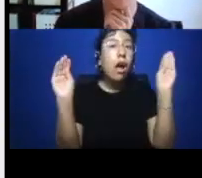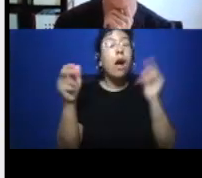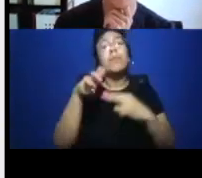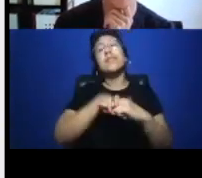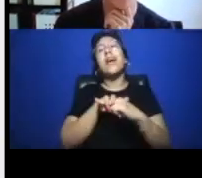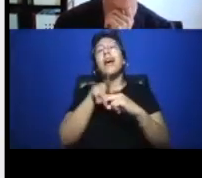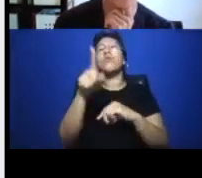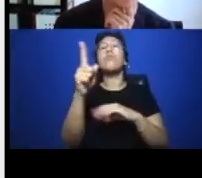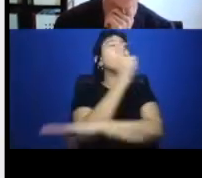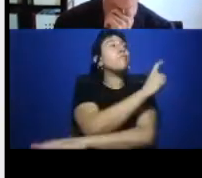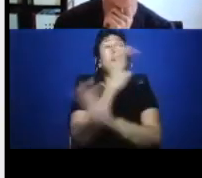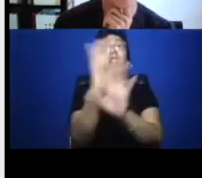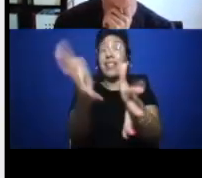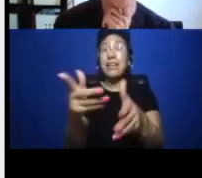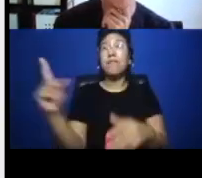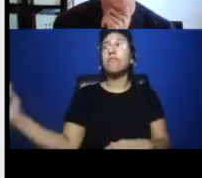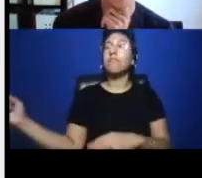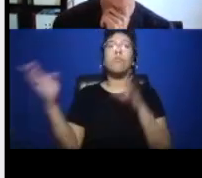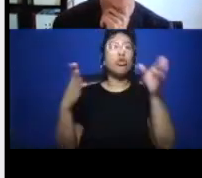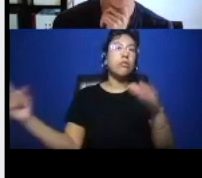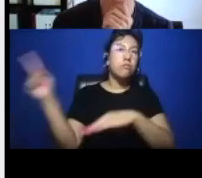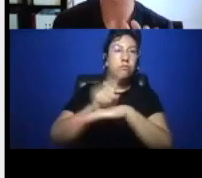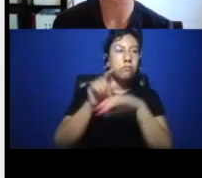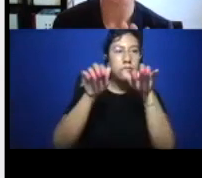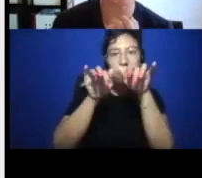pues eso es menos seguro.